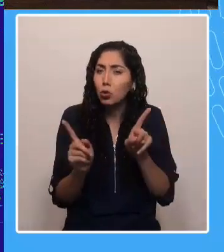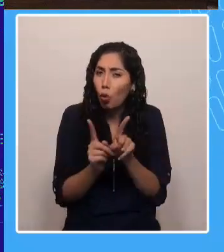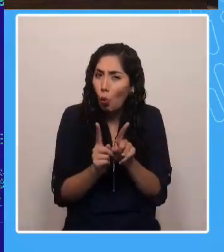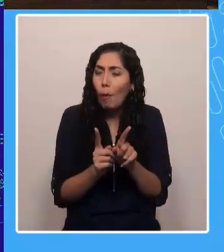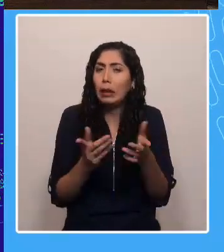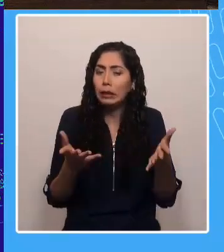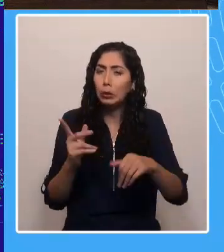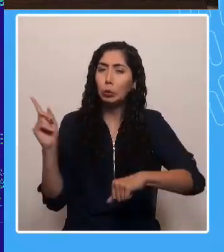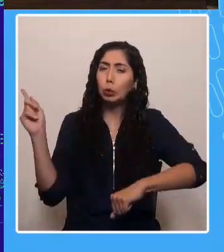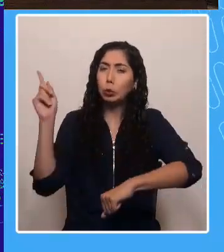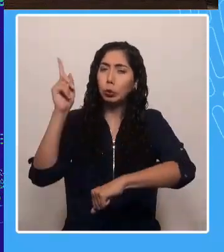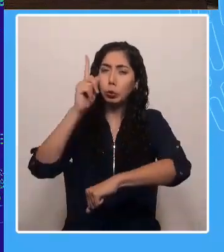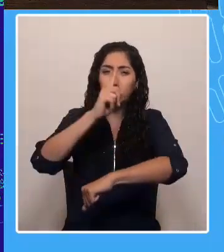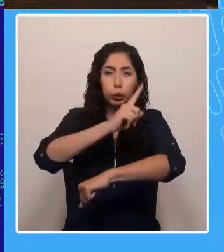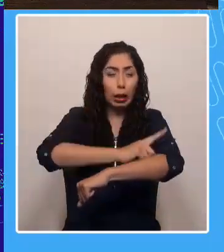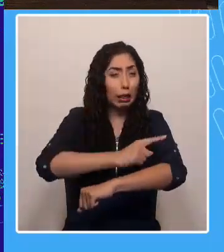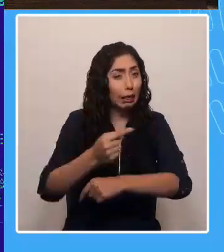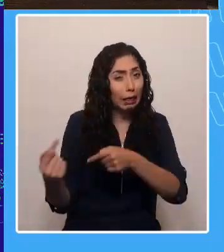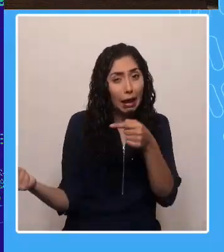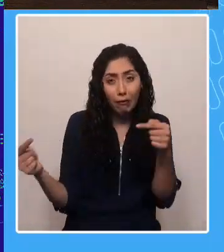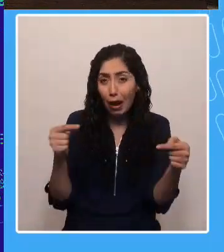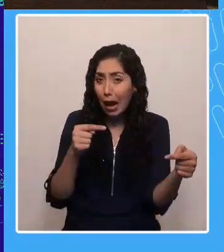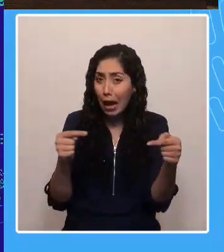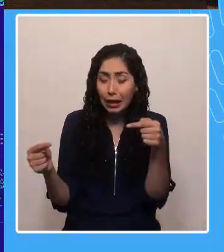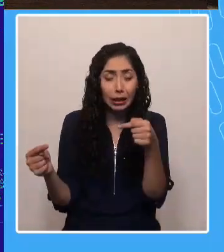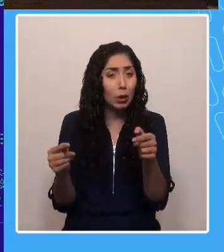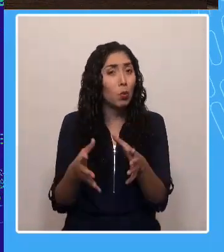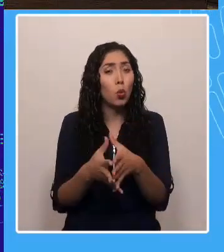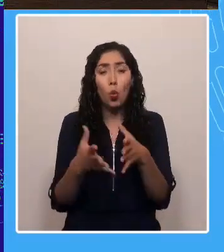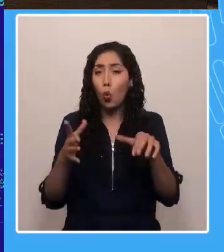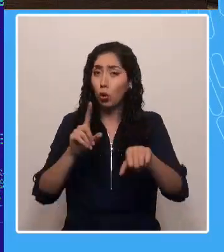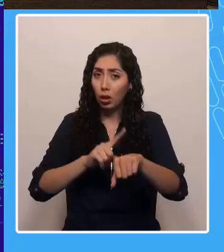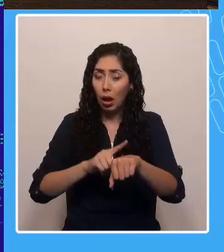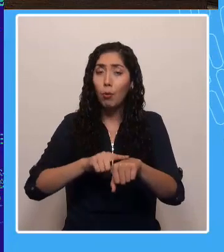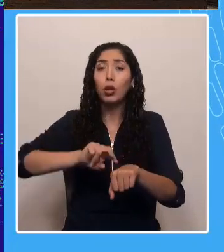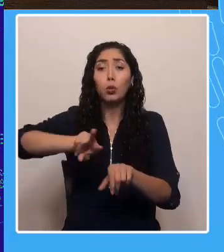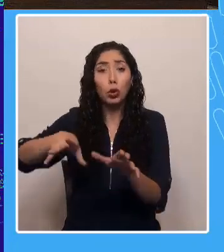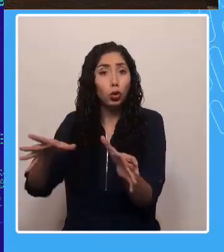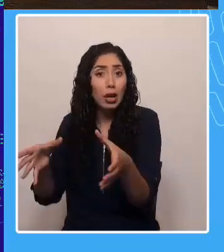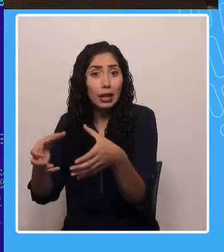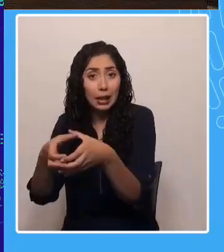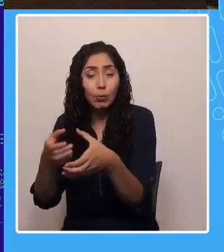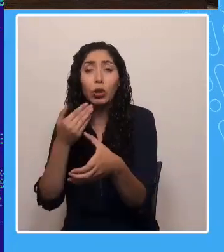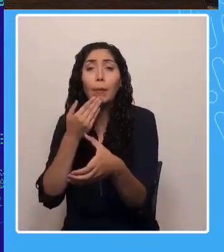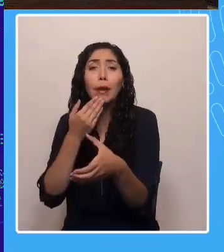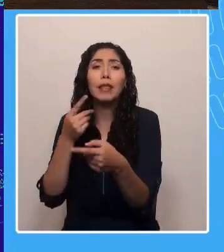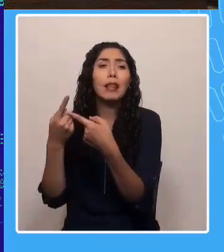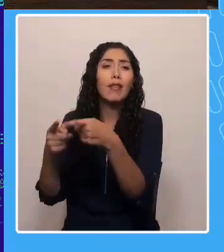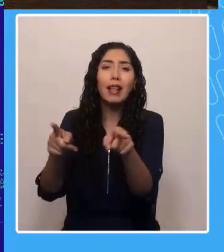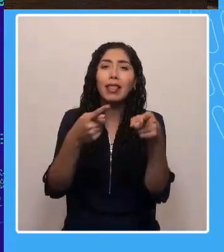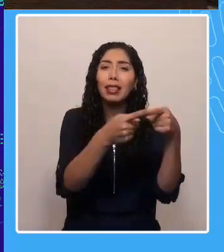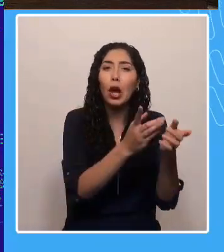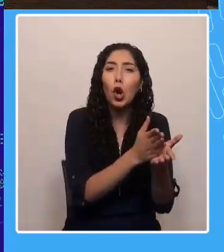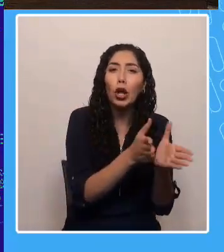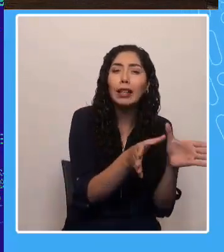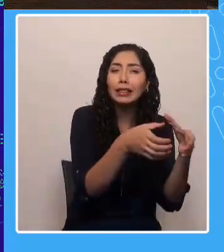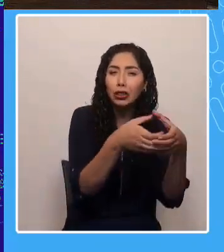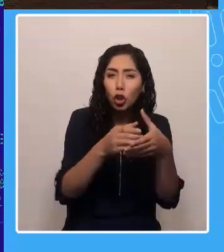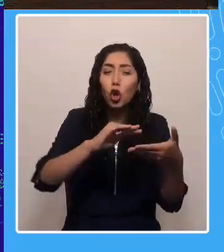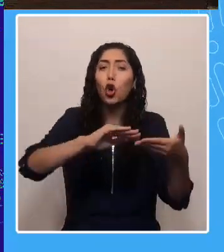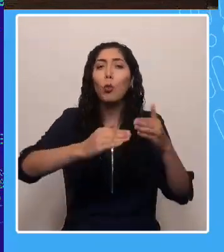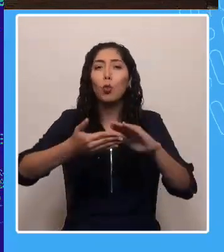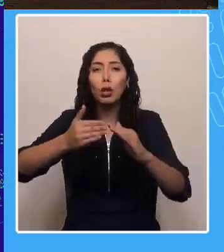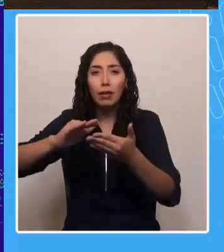de debate, tanto con nuestros equipos como con organizaciones de base, comunidades, gremios,